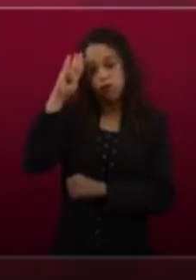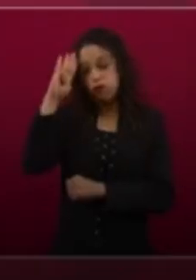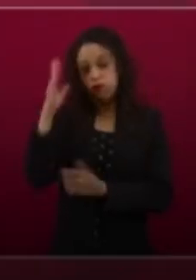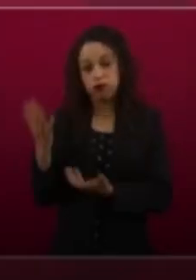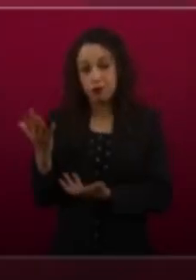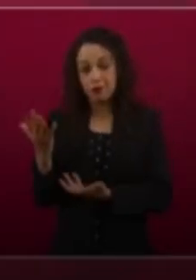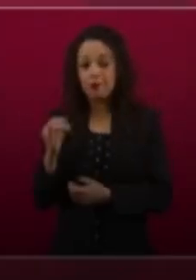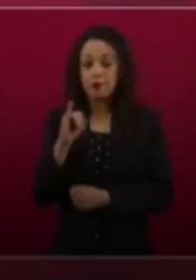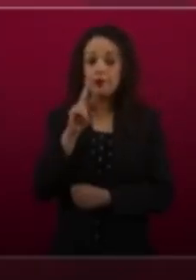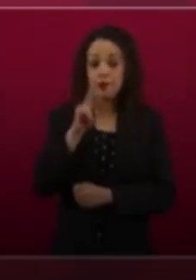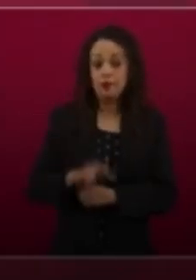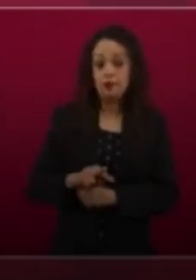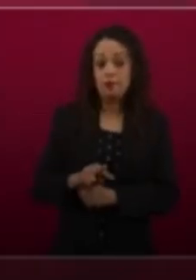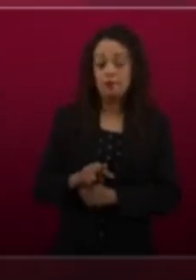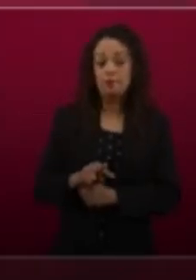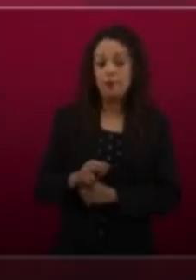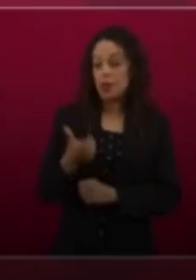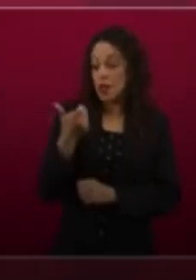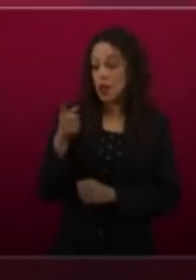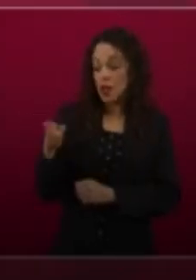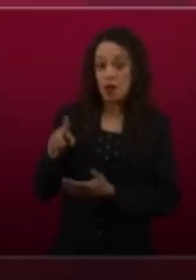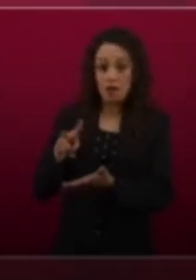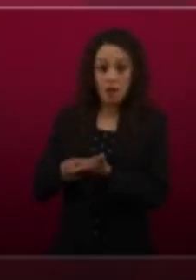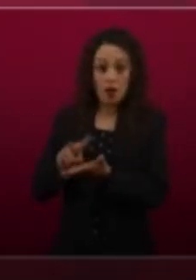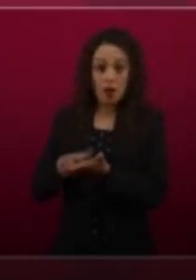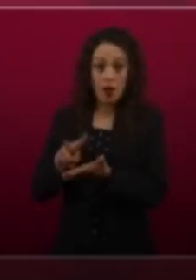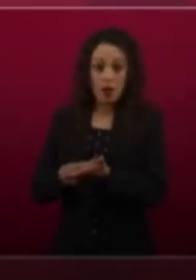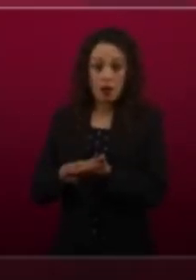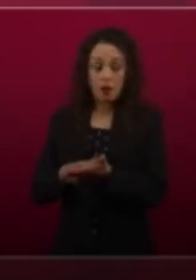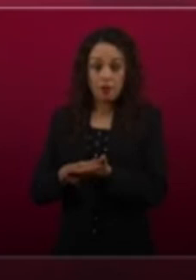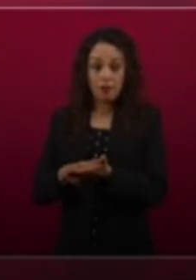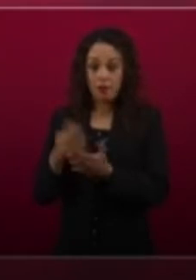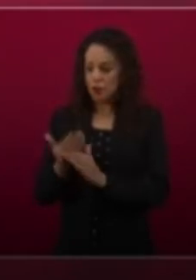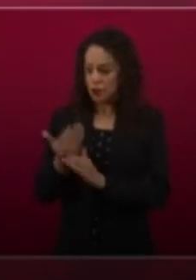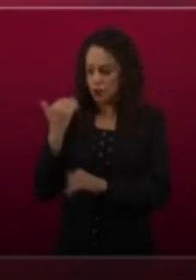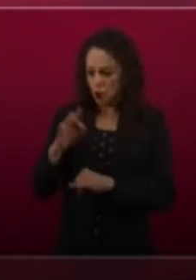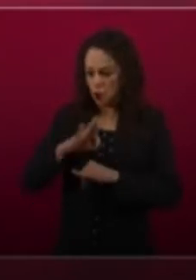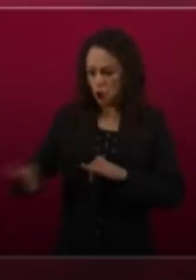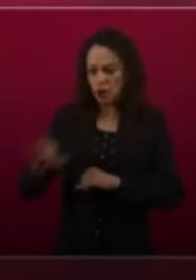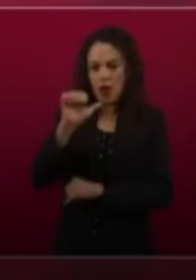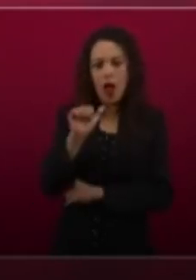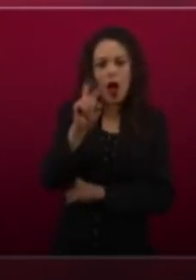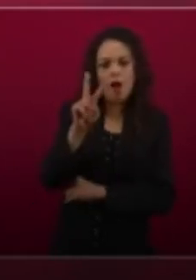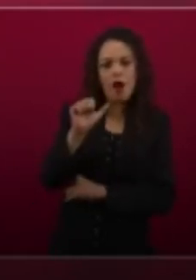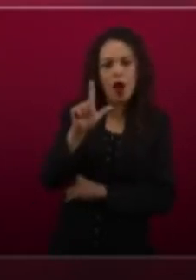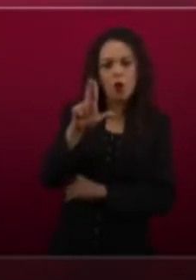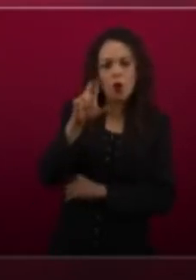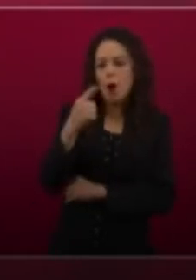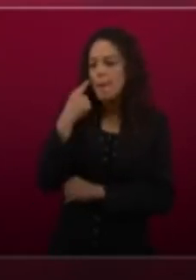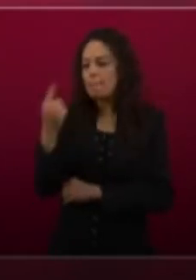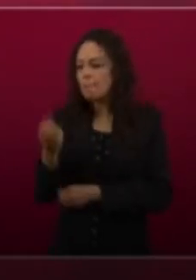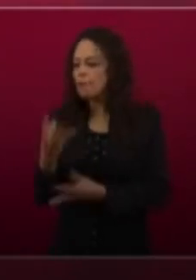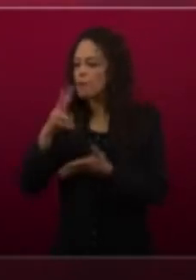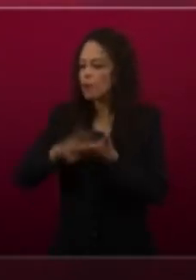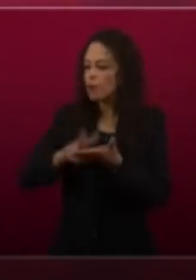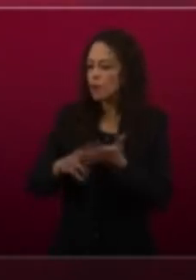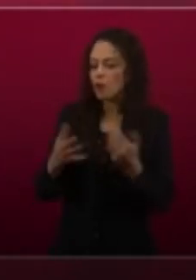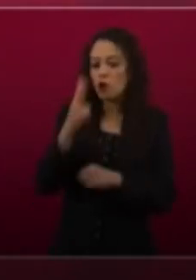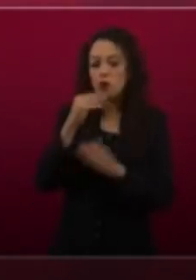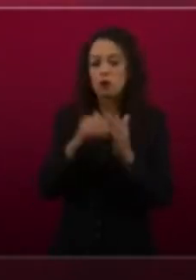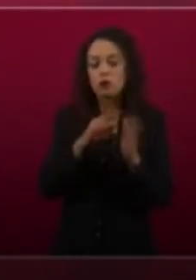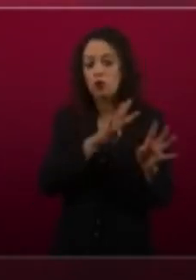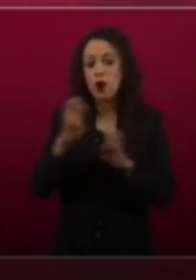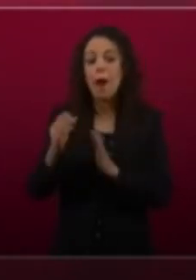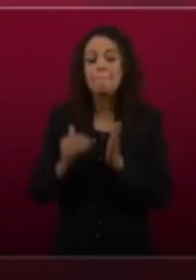Pues cuesta, de acuerdo al último avalúo, alrededor de 2.400 millones de